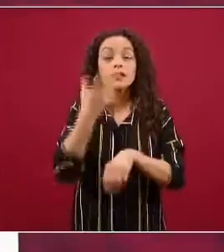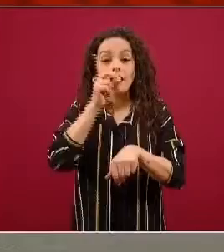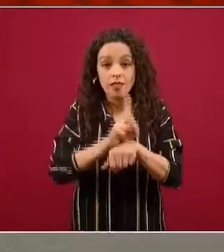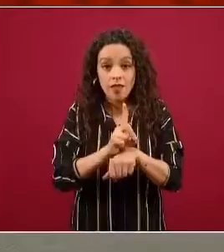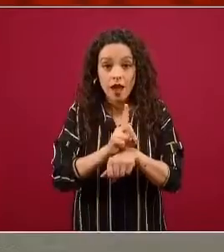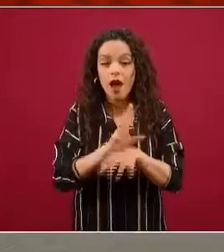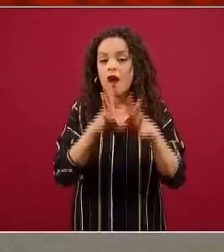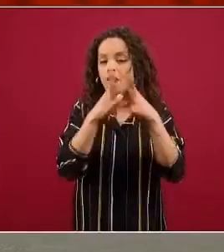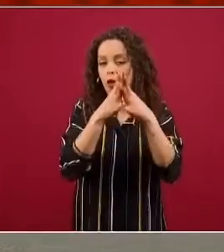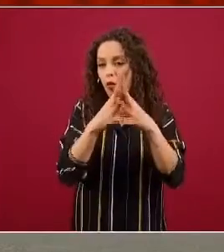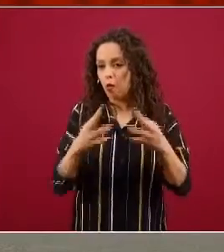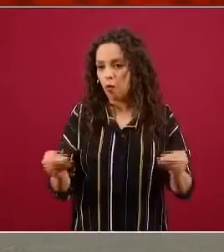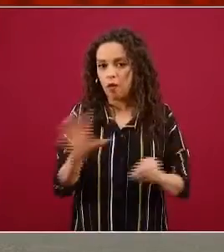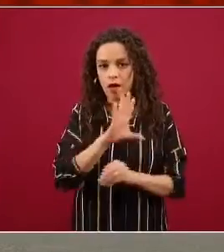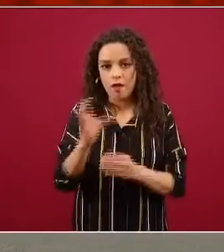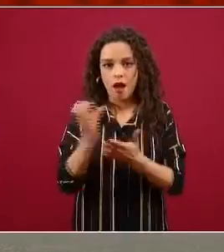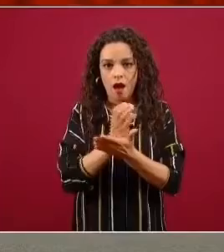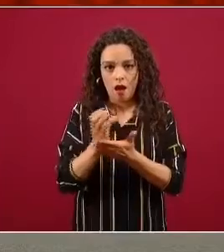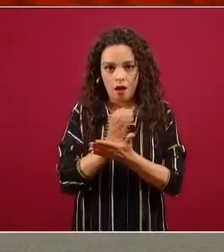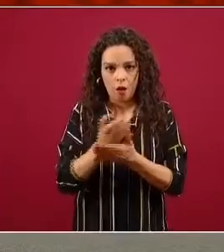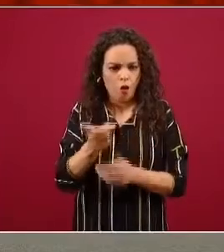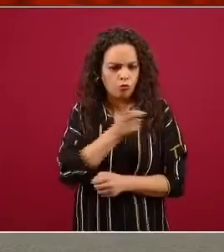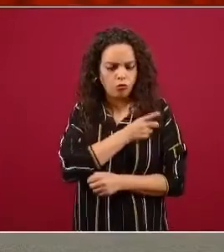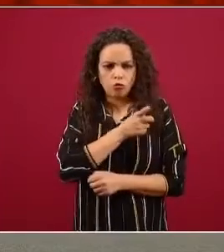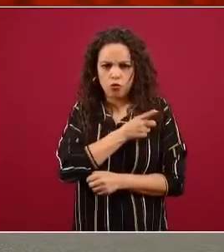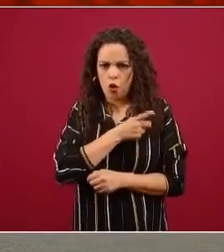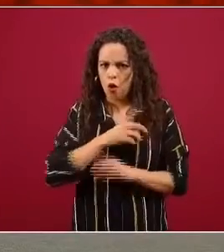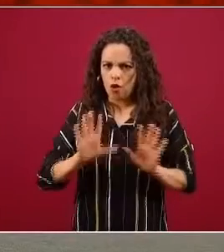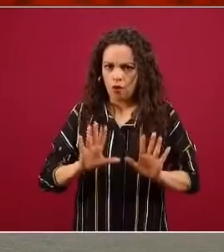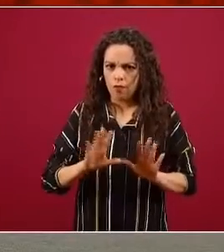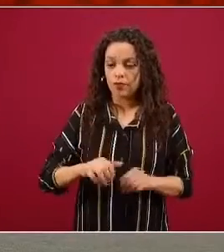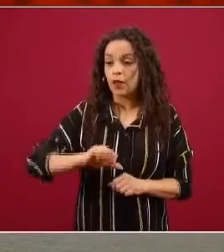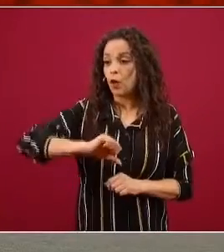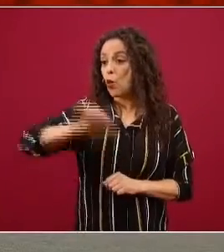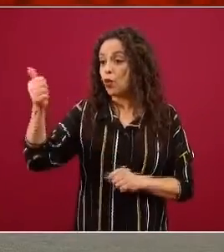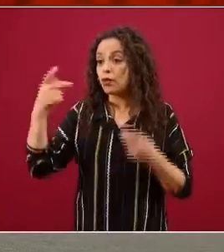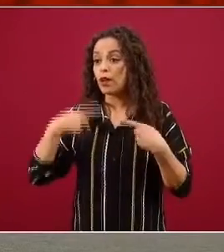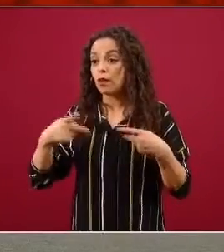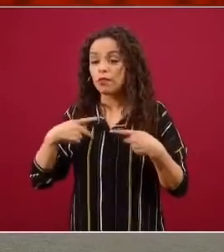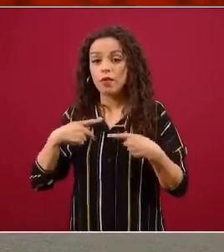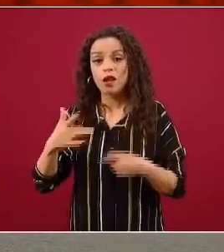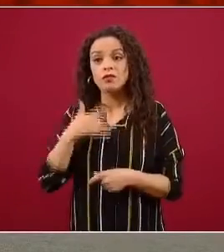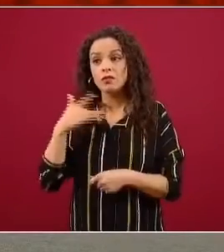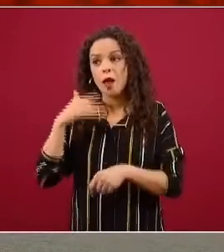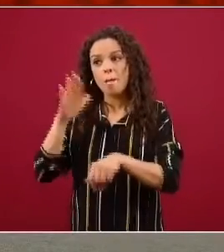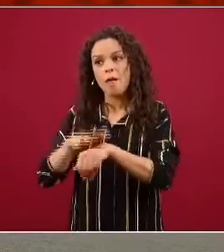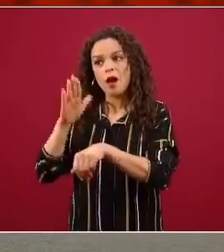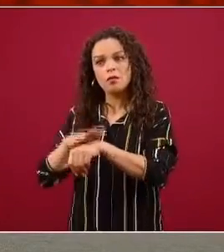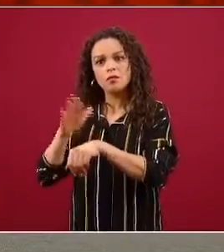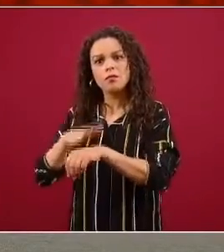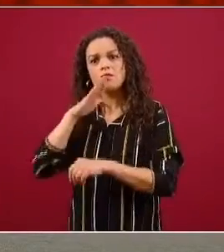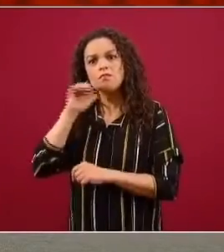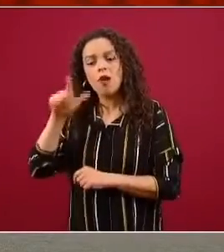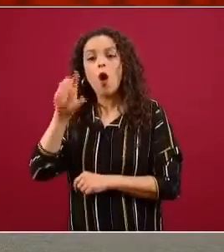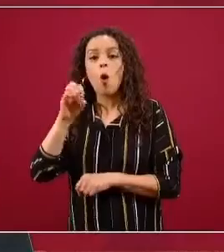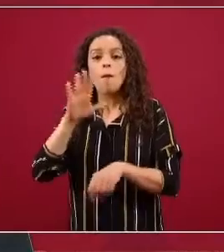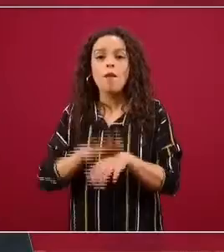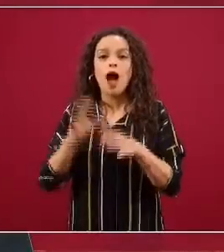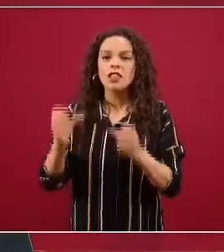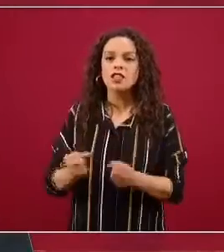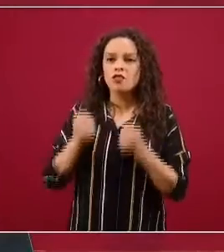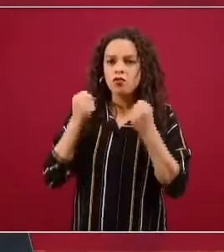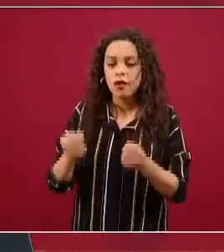recupera espontáneamente. Hay personas que tienen un poco más de síntomas o los síntomas son un poco más intensos